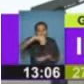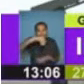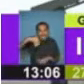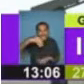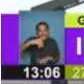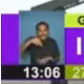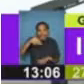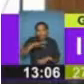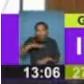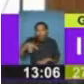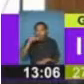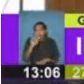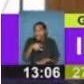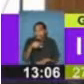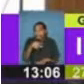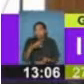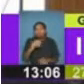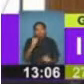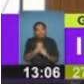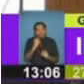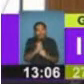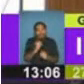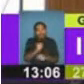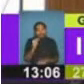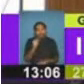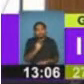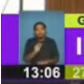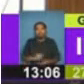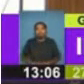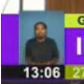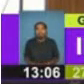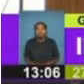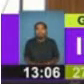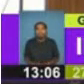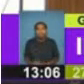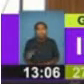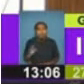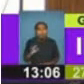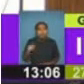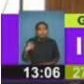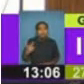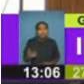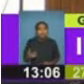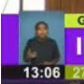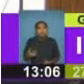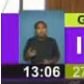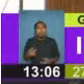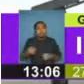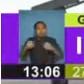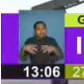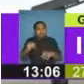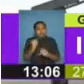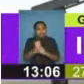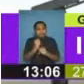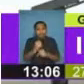no el año que viene pero el que sigue es muy posible que empecemos con grandes inversiones como la que ha realizado sales de Jujuy y